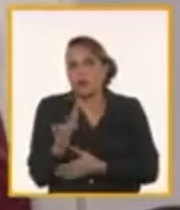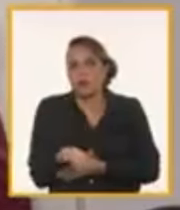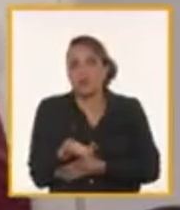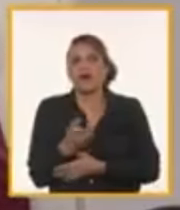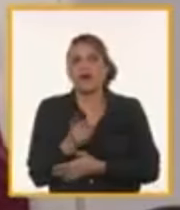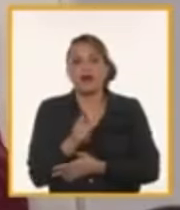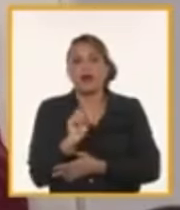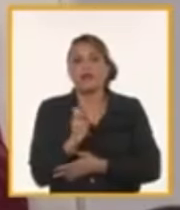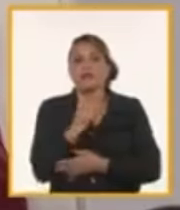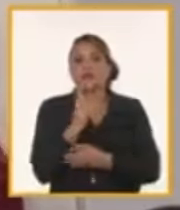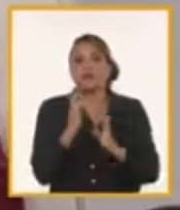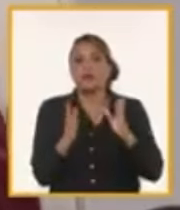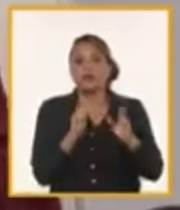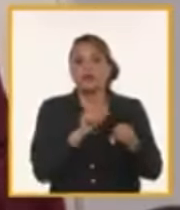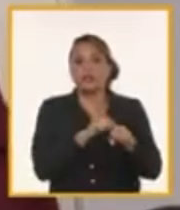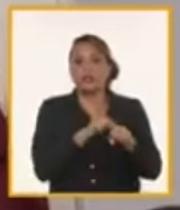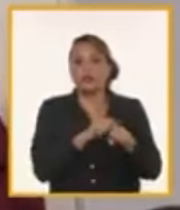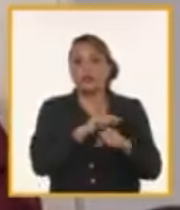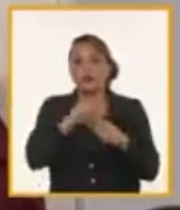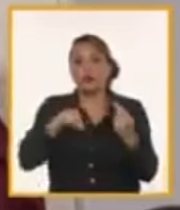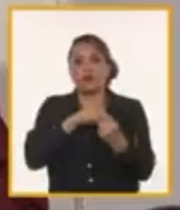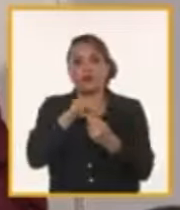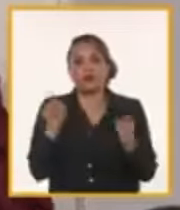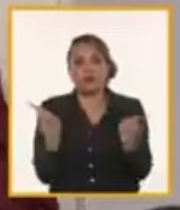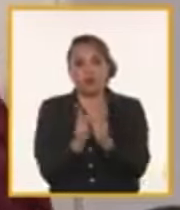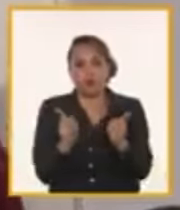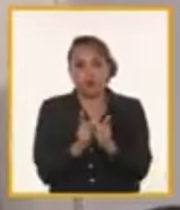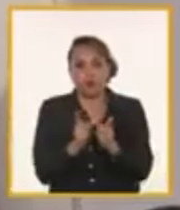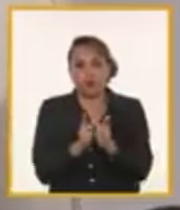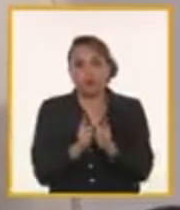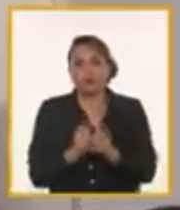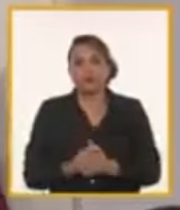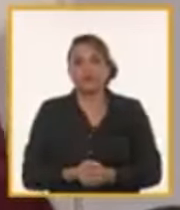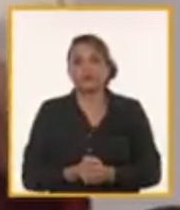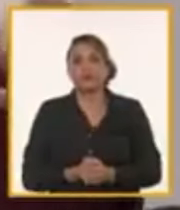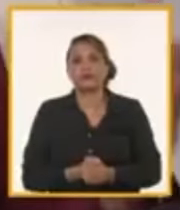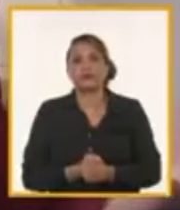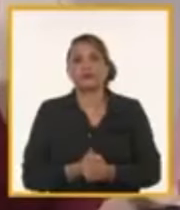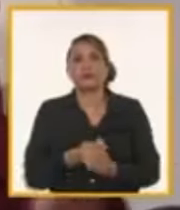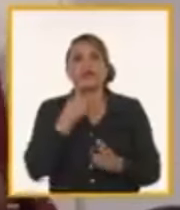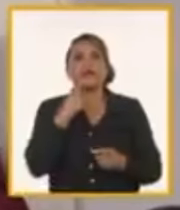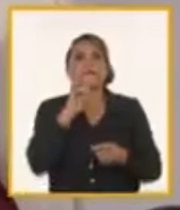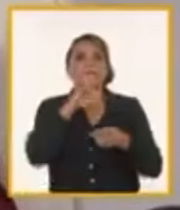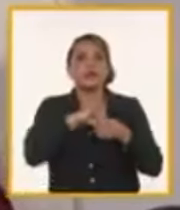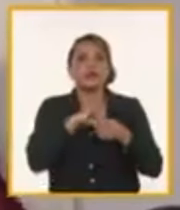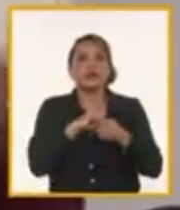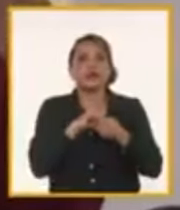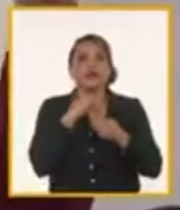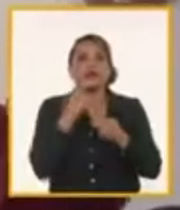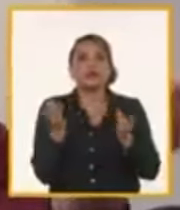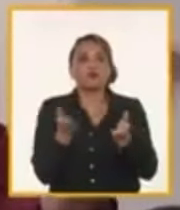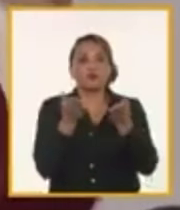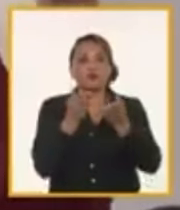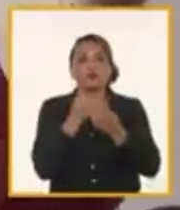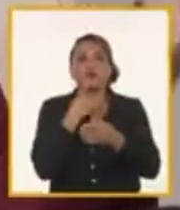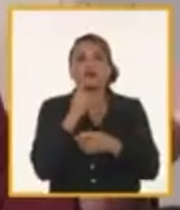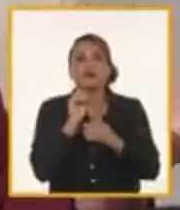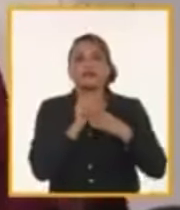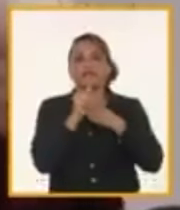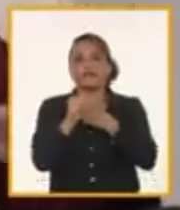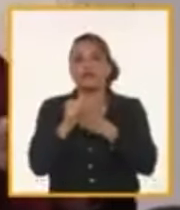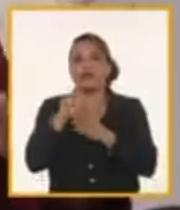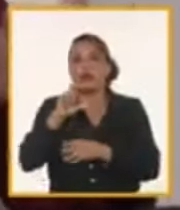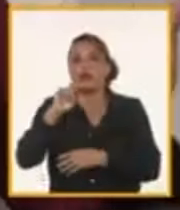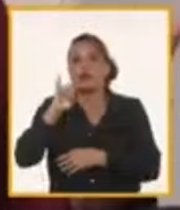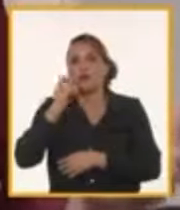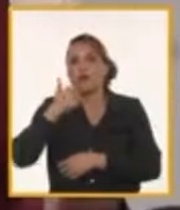ciclos de formación de ciclo corto un técnico superior de gestión inversiones constructivas que él dirige hoy la cuay cautivo curso